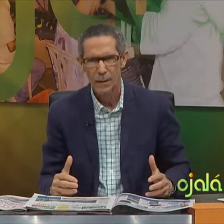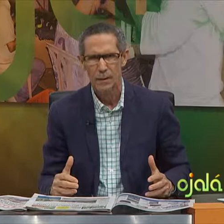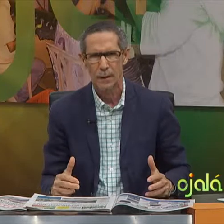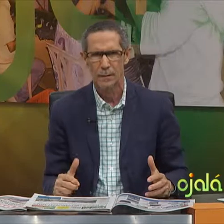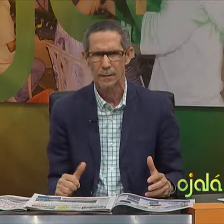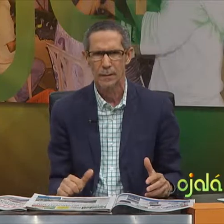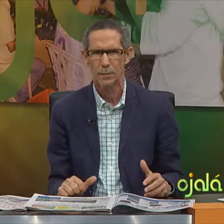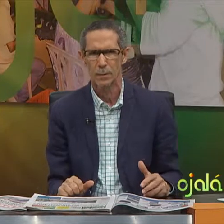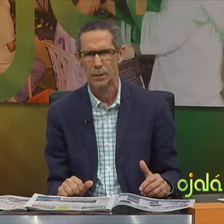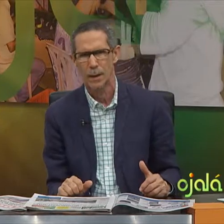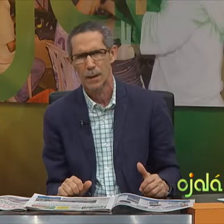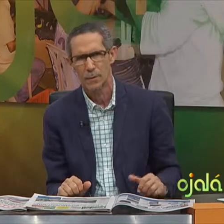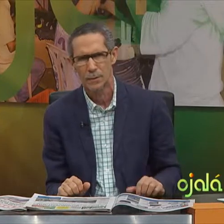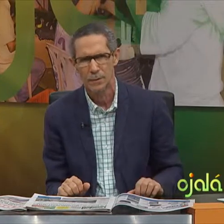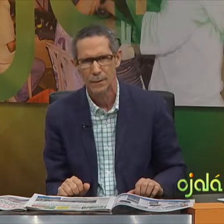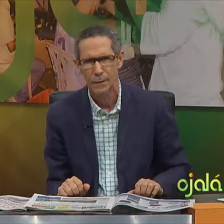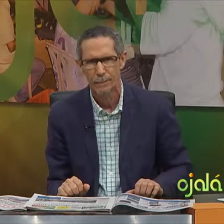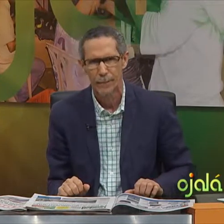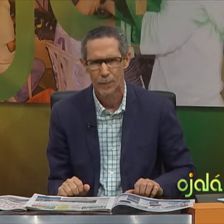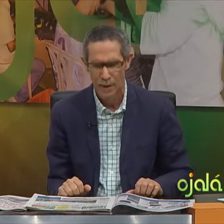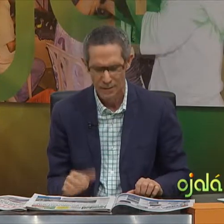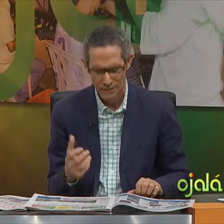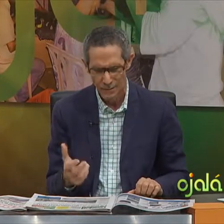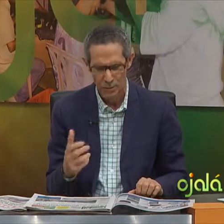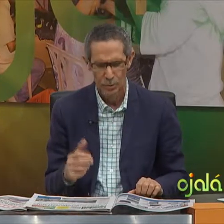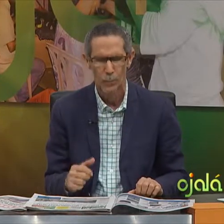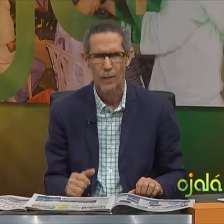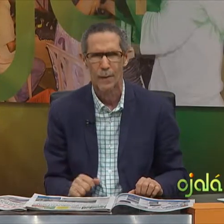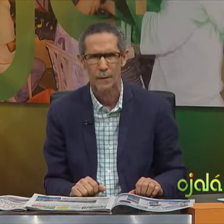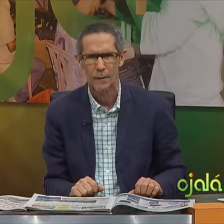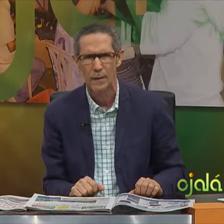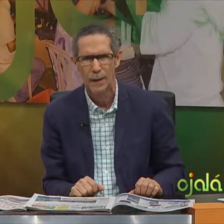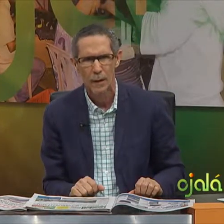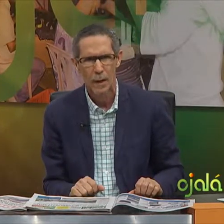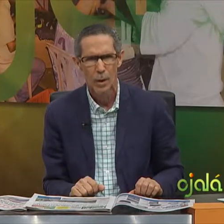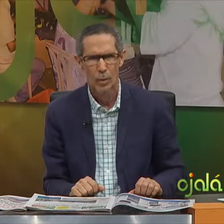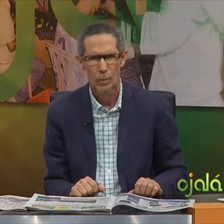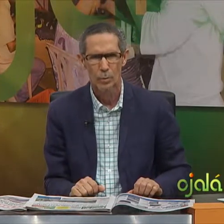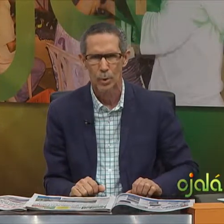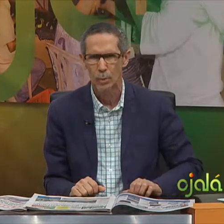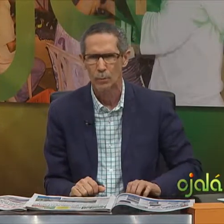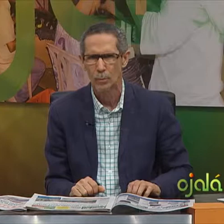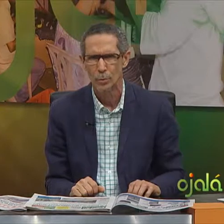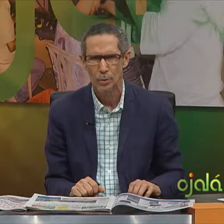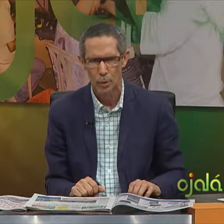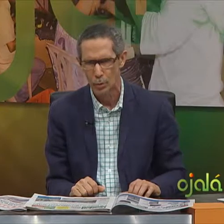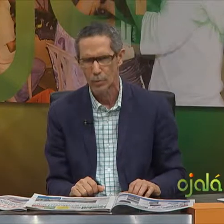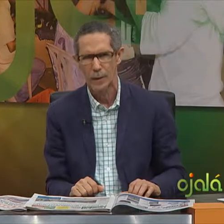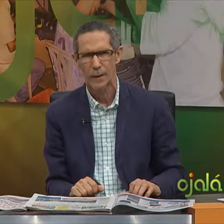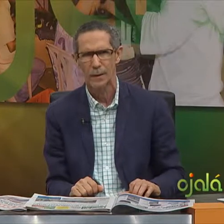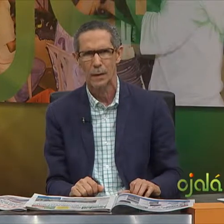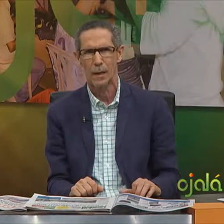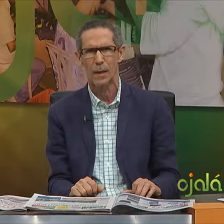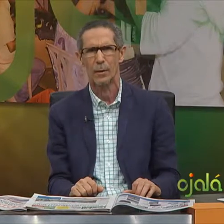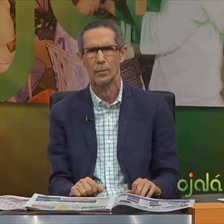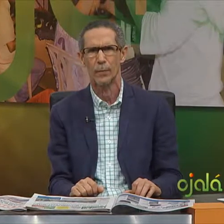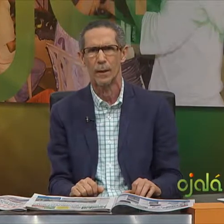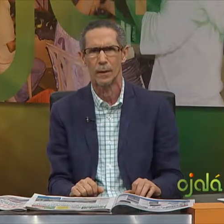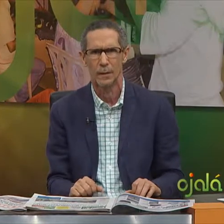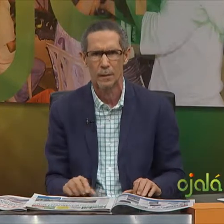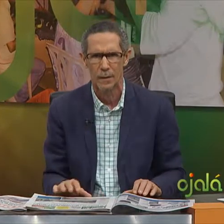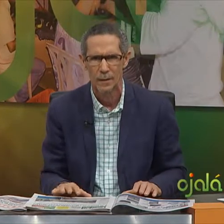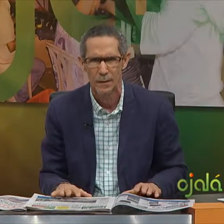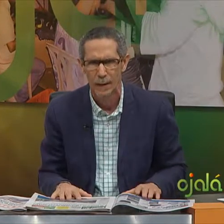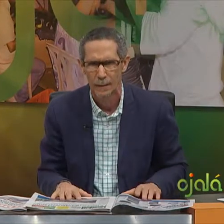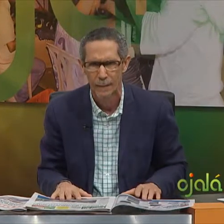viene digitalizando claro que si viene haciéndose un país digital como todo el mundo todo el planeta es cada vez un